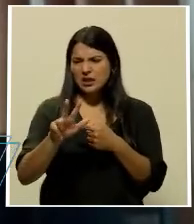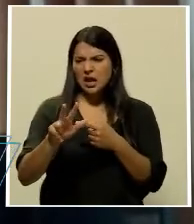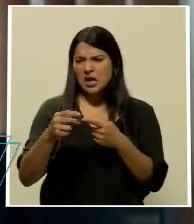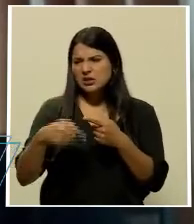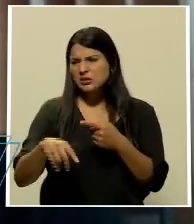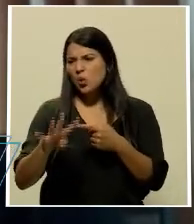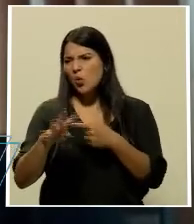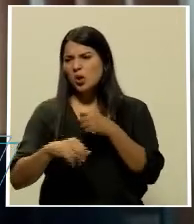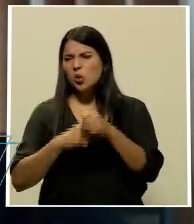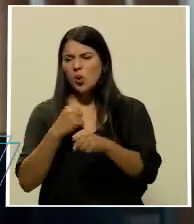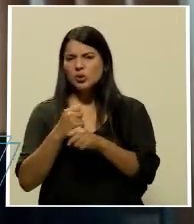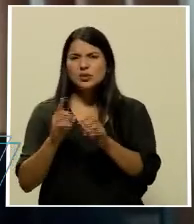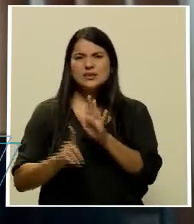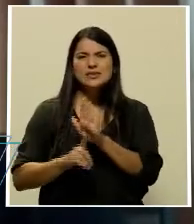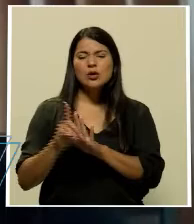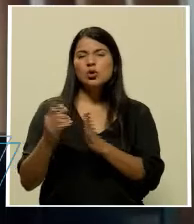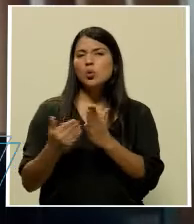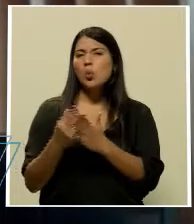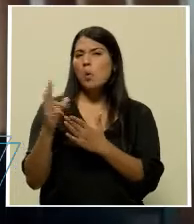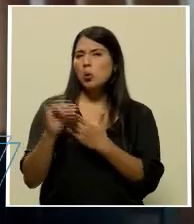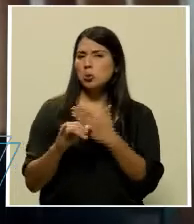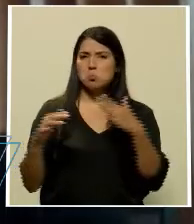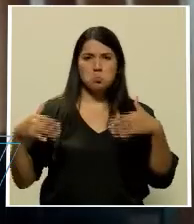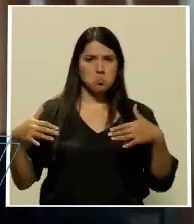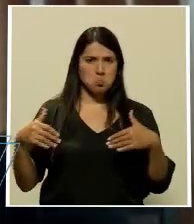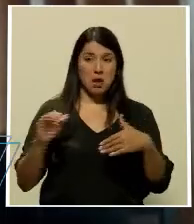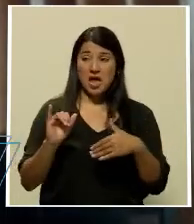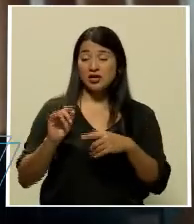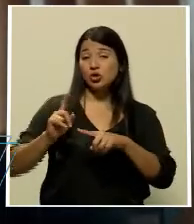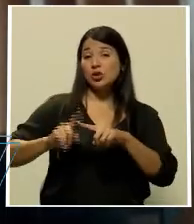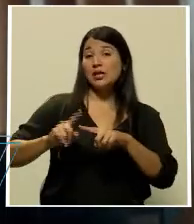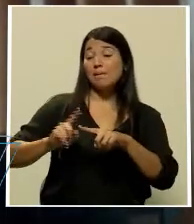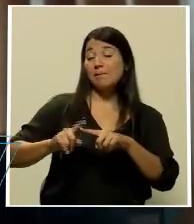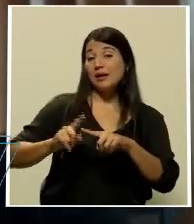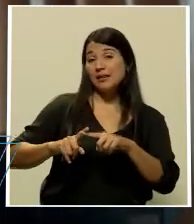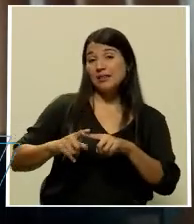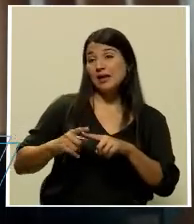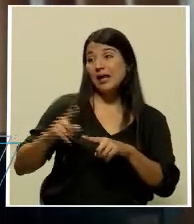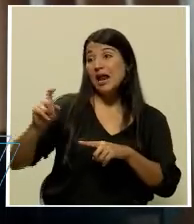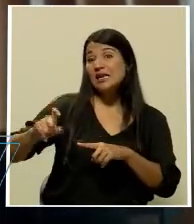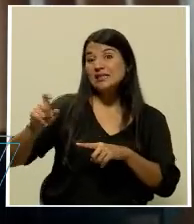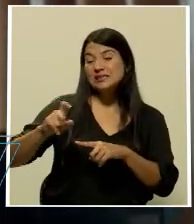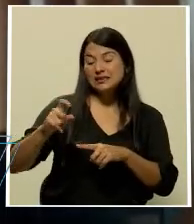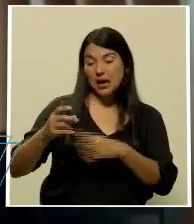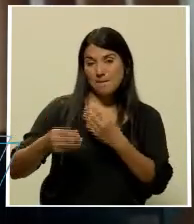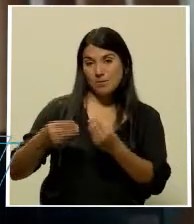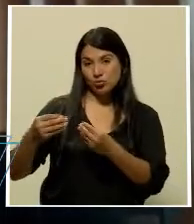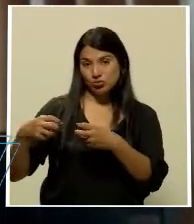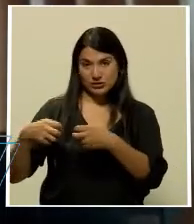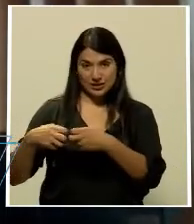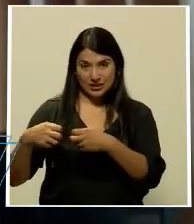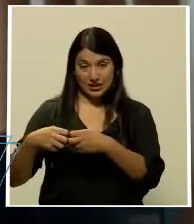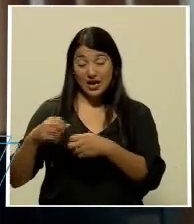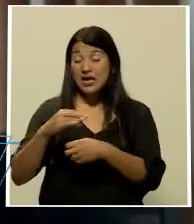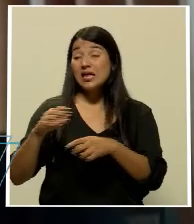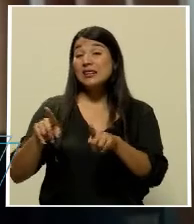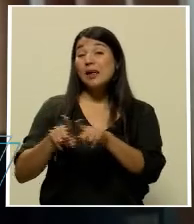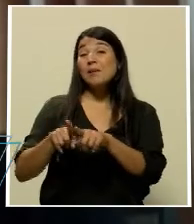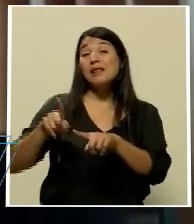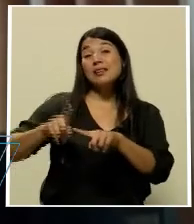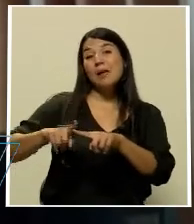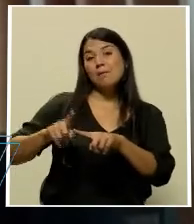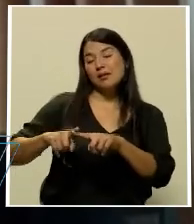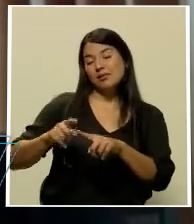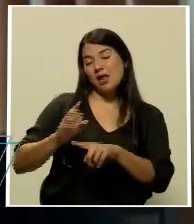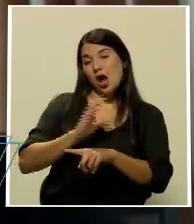el desarrollo de obras. Esto dependerá mucho del comportamiento de la demanda y sobre todo en las condiciones